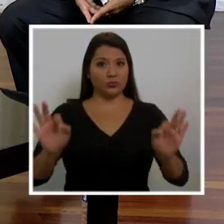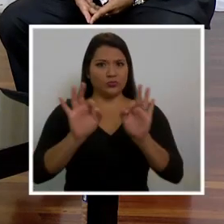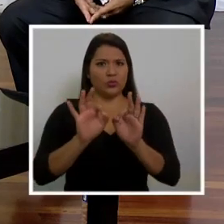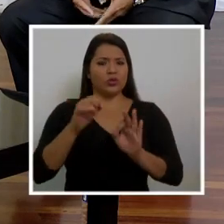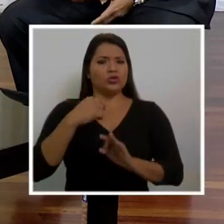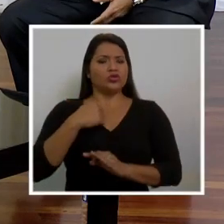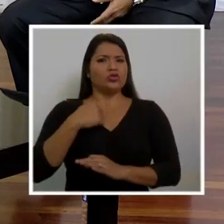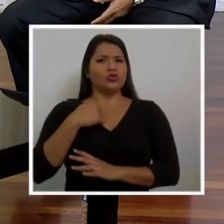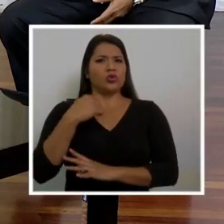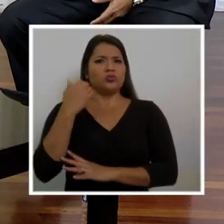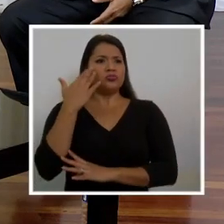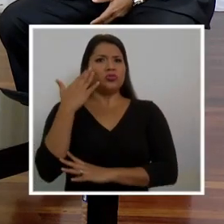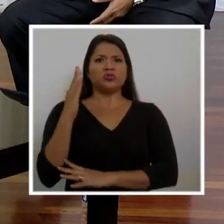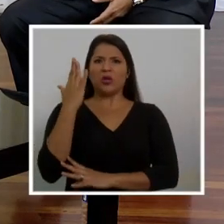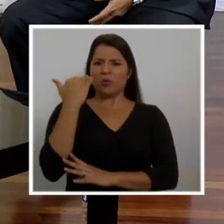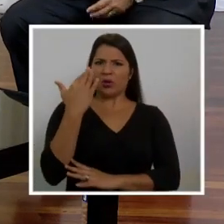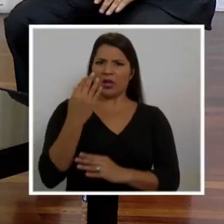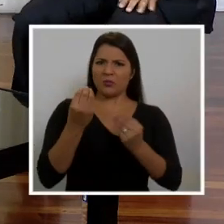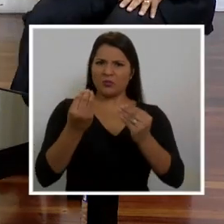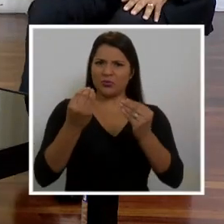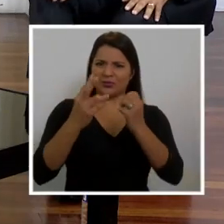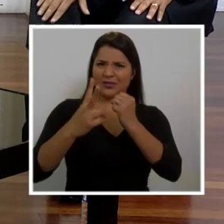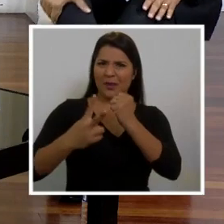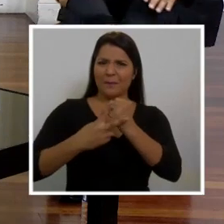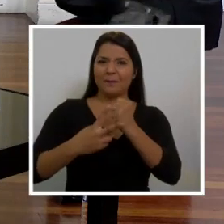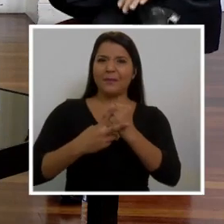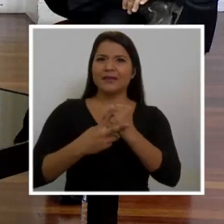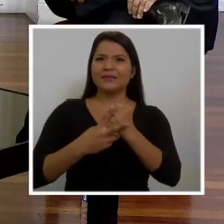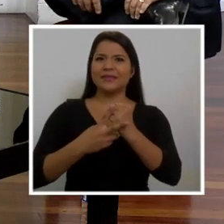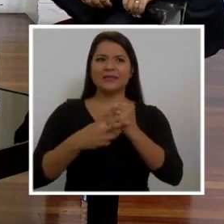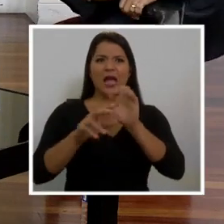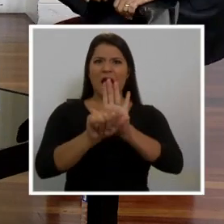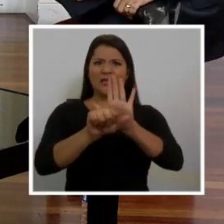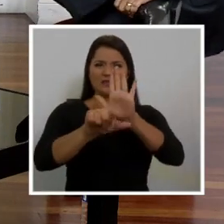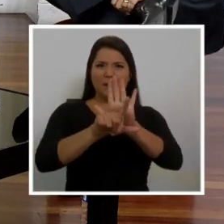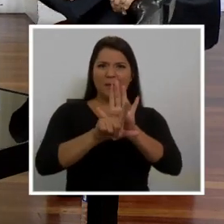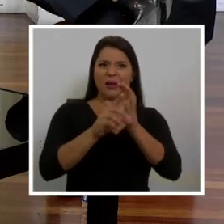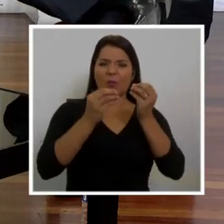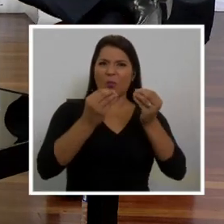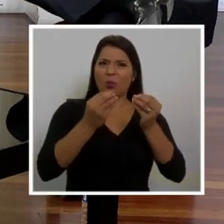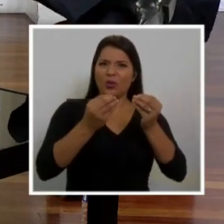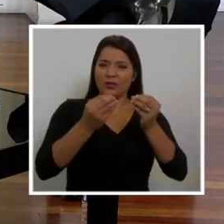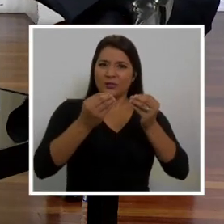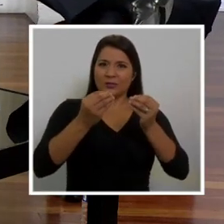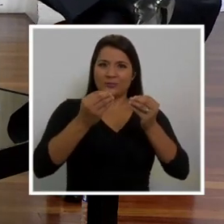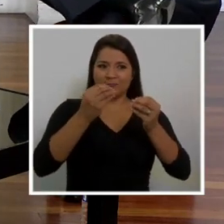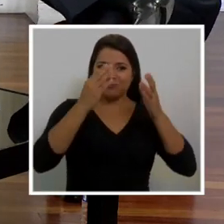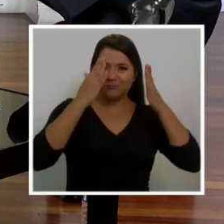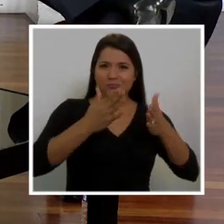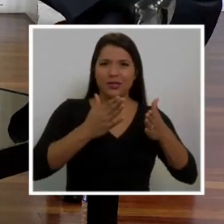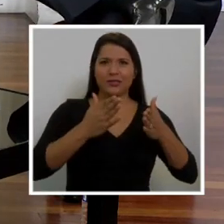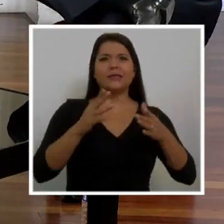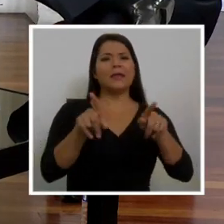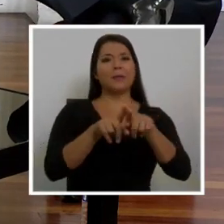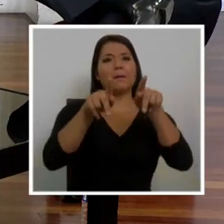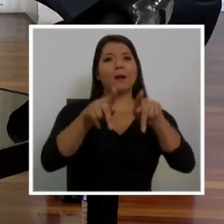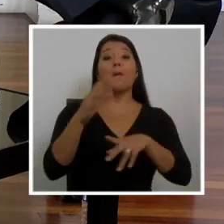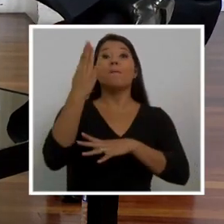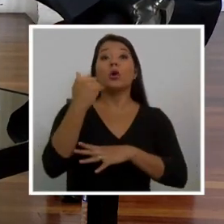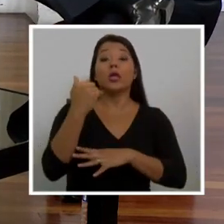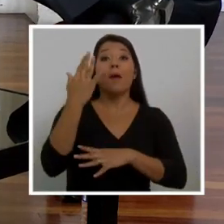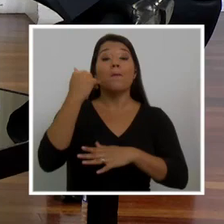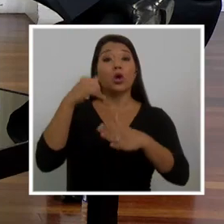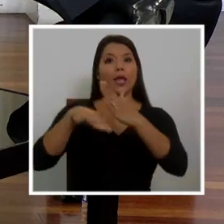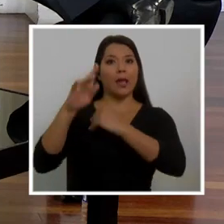por qué tanta candidez a veces, no solamente de la Asamblea, sino también del público. ¿Por qué? Porque en política